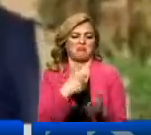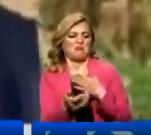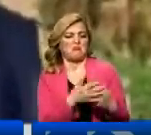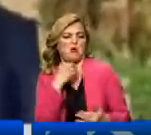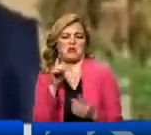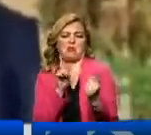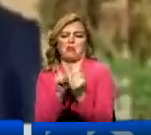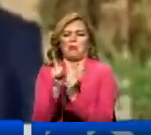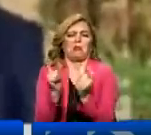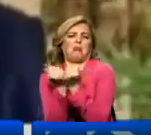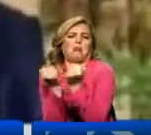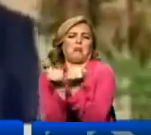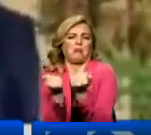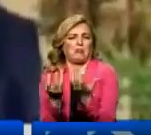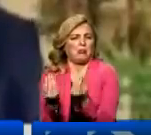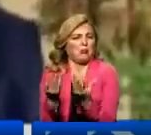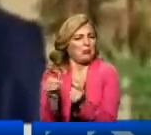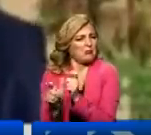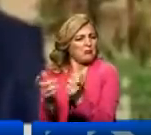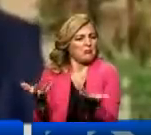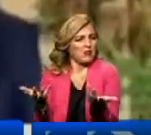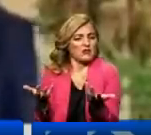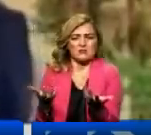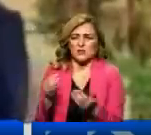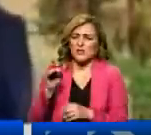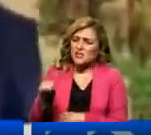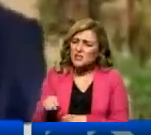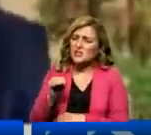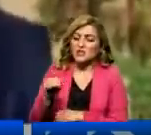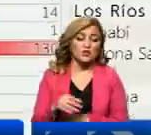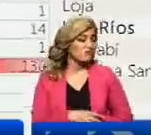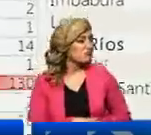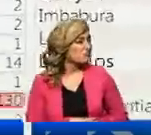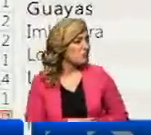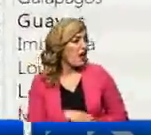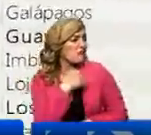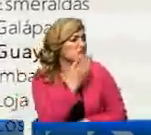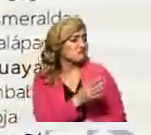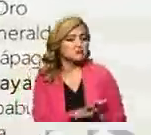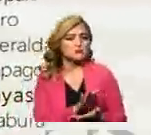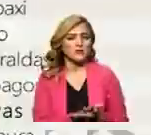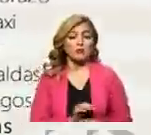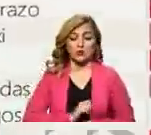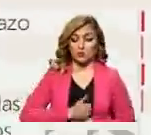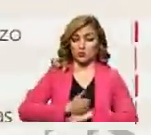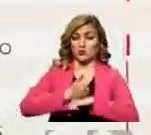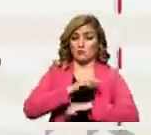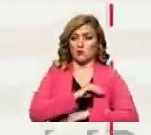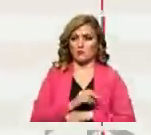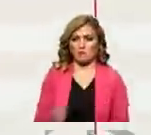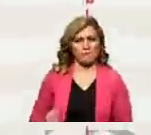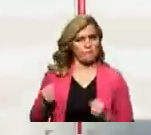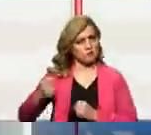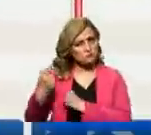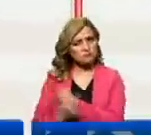entender a la ciudadanía. Por eso es que nosotros estamos extremando medidas. Según el último reporte de las autoridades de este